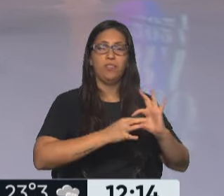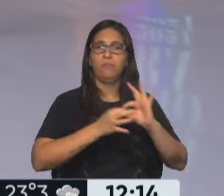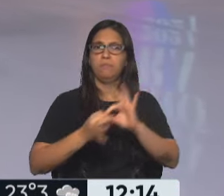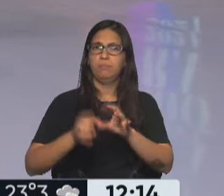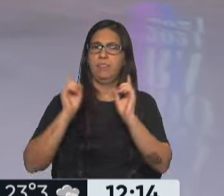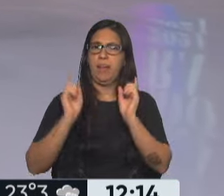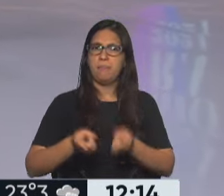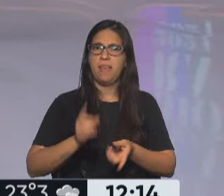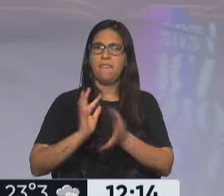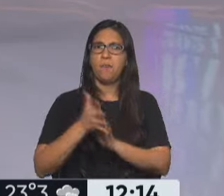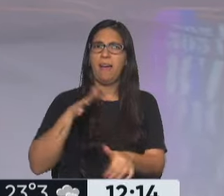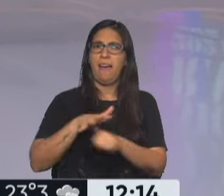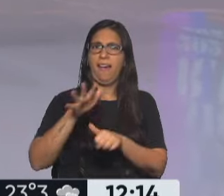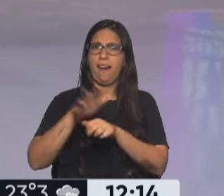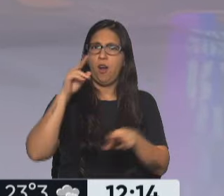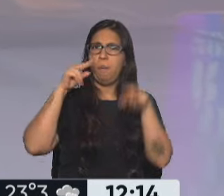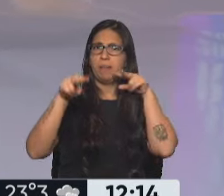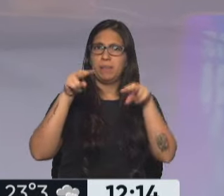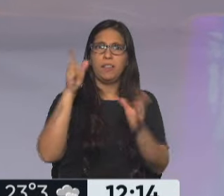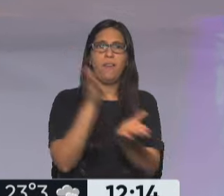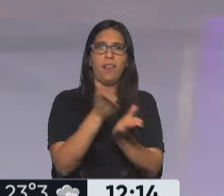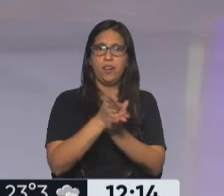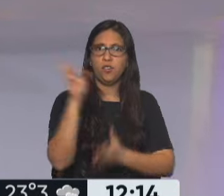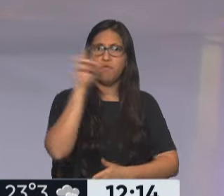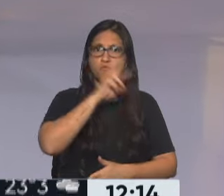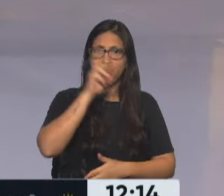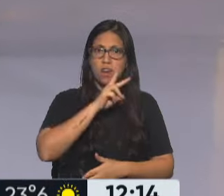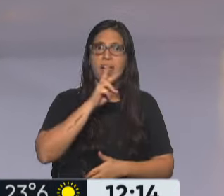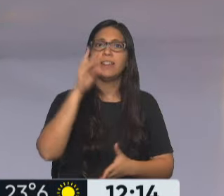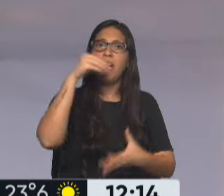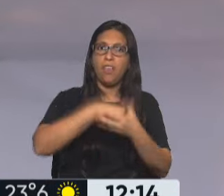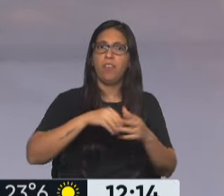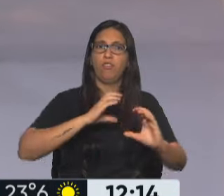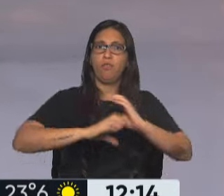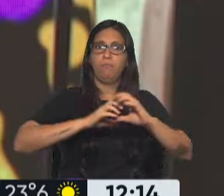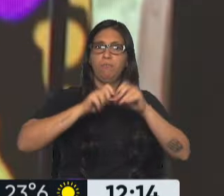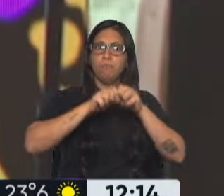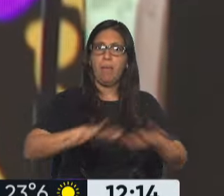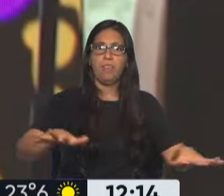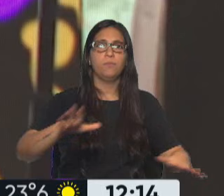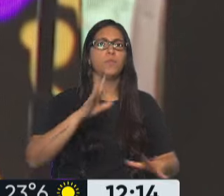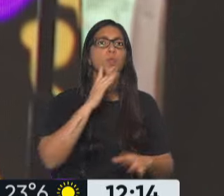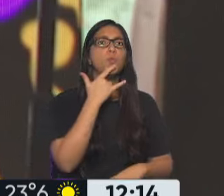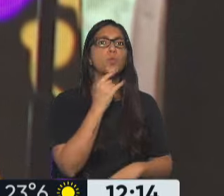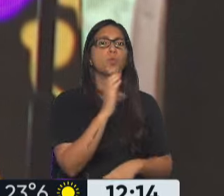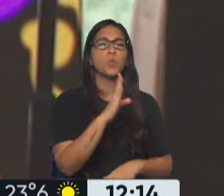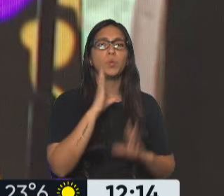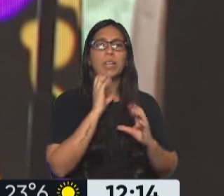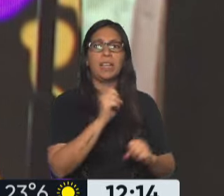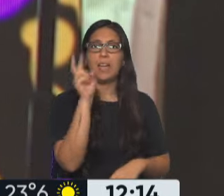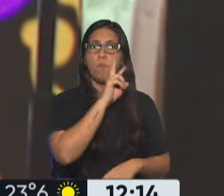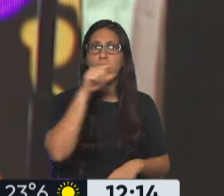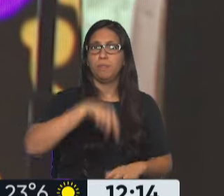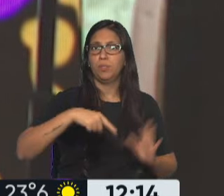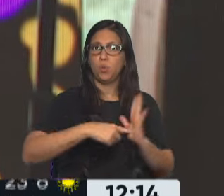la perspectiva de género de los derechos femeninos en medios de comunicación. La Subsecretaría de la Mujer de la Ciudad de